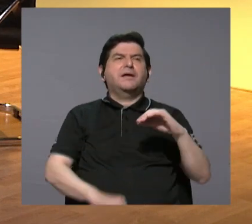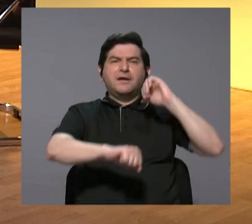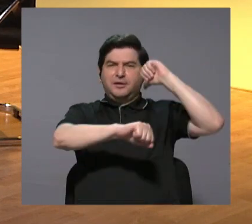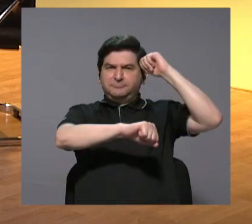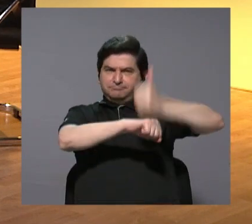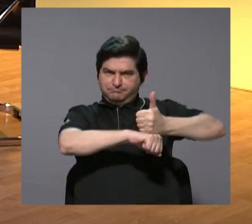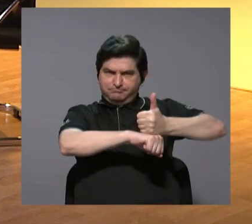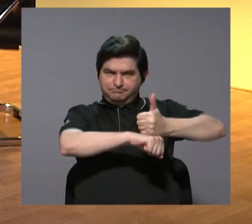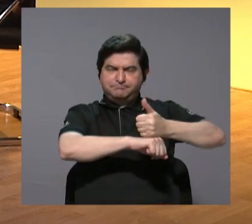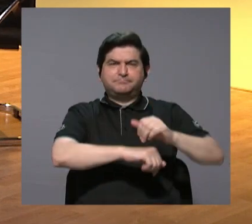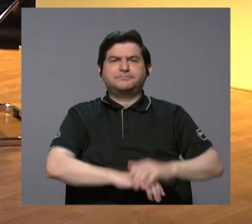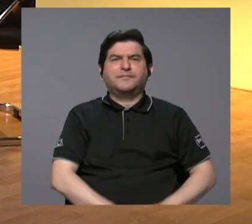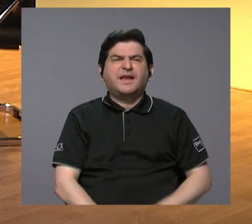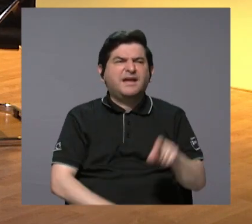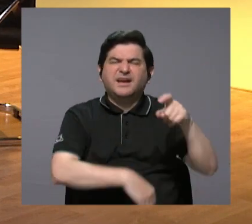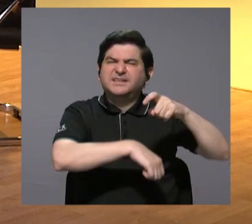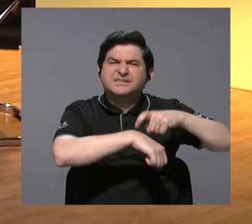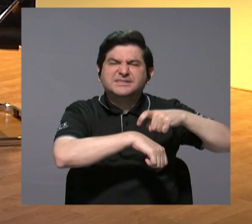montamos